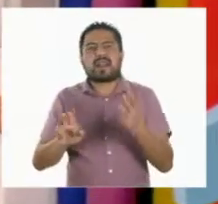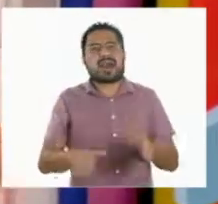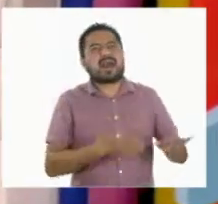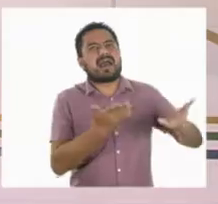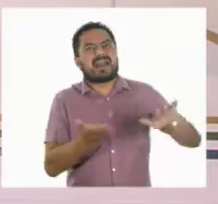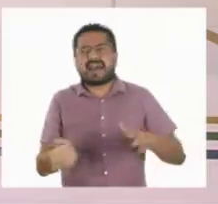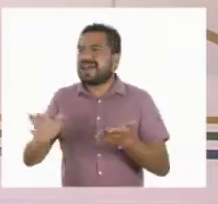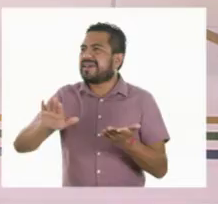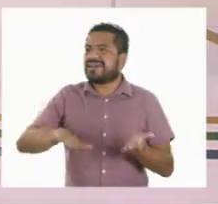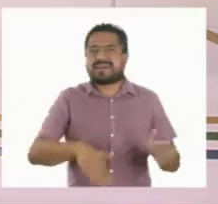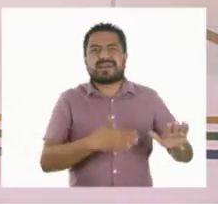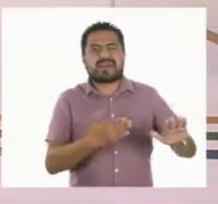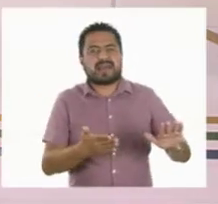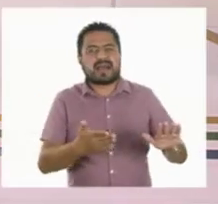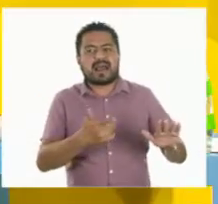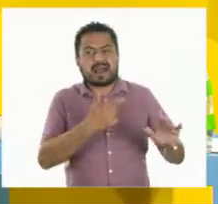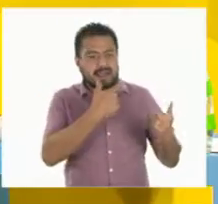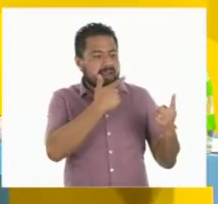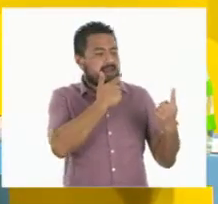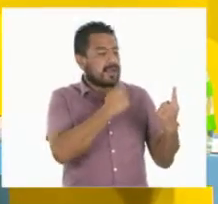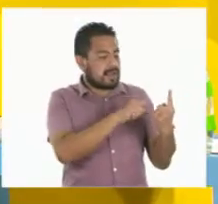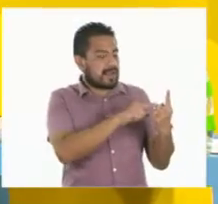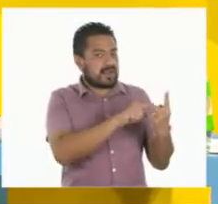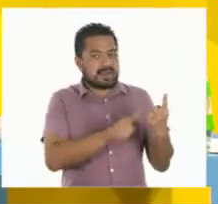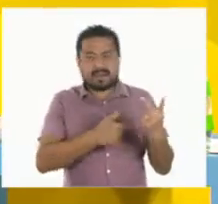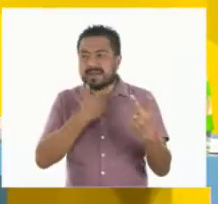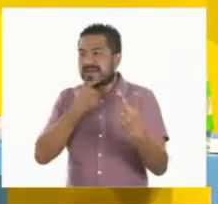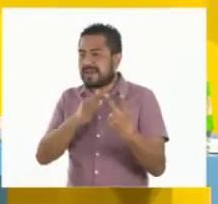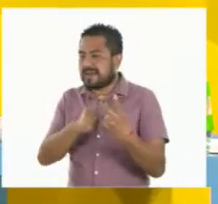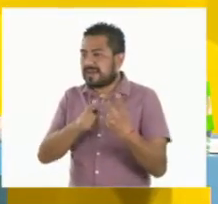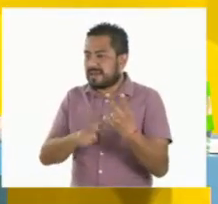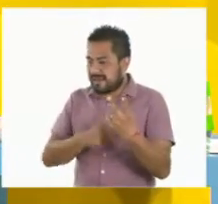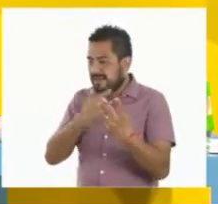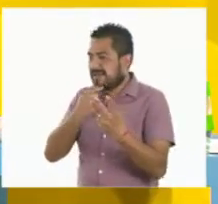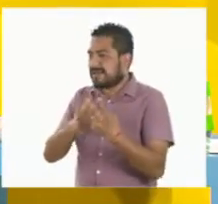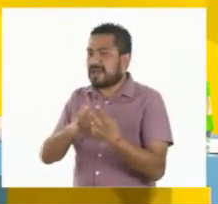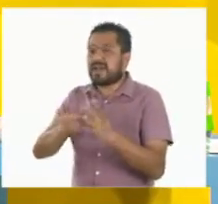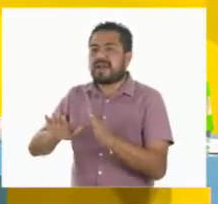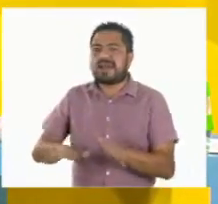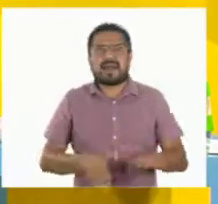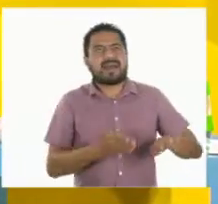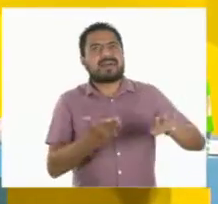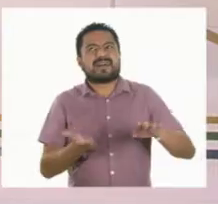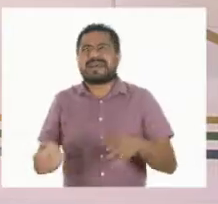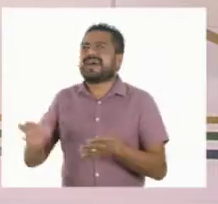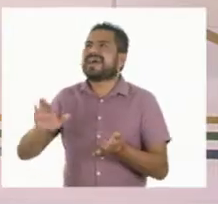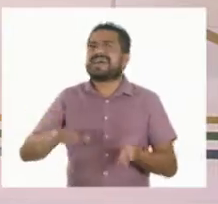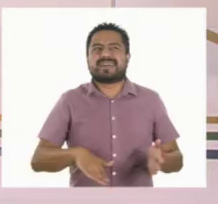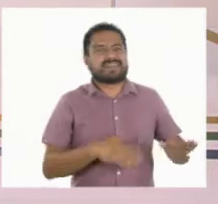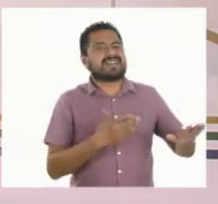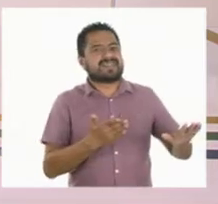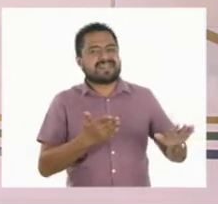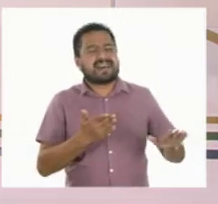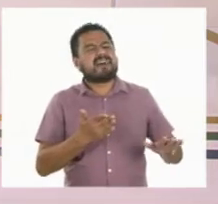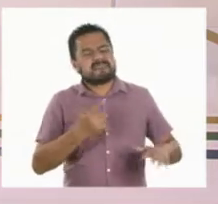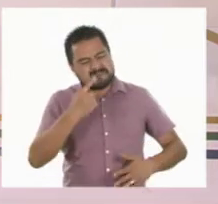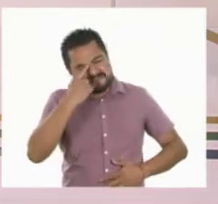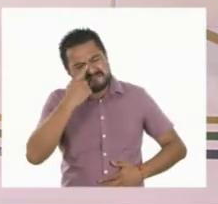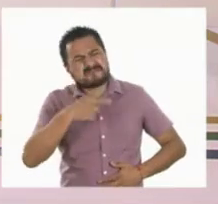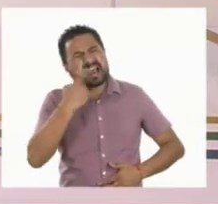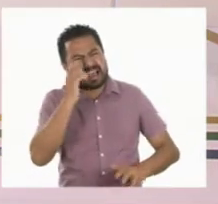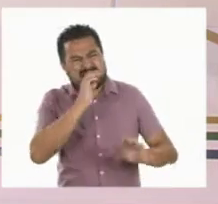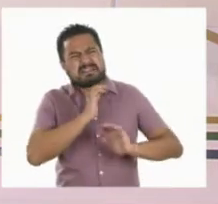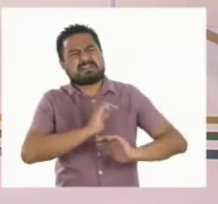la. Juan Paco Pedro de la Mar, la la la la la la la la. ¡Exacto! Está muy fácil la